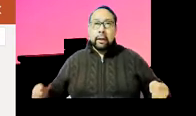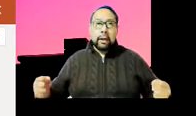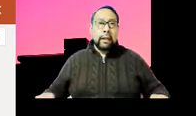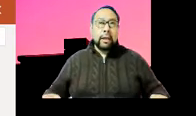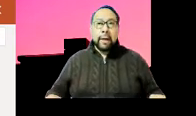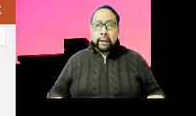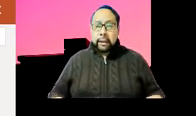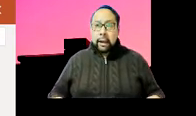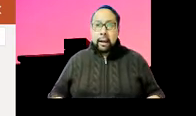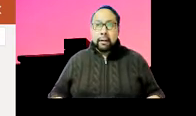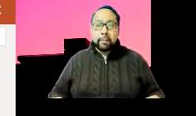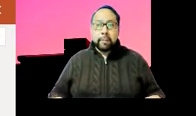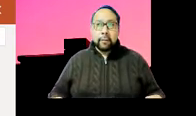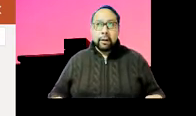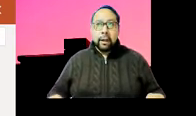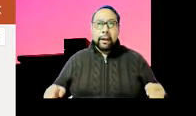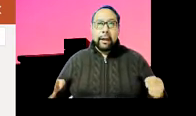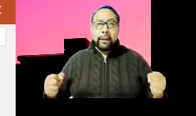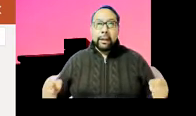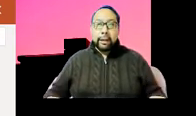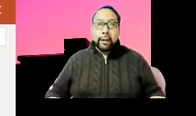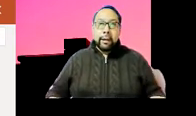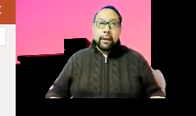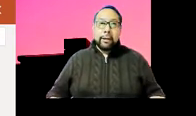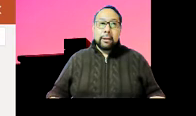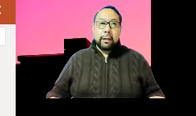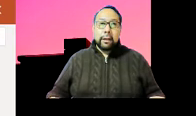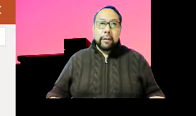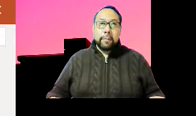propositiva, gente marginal, gente